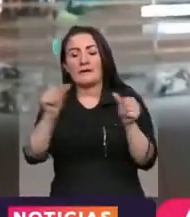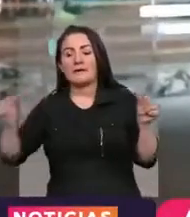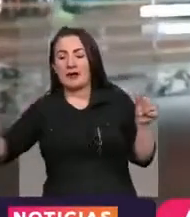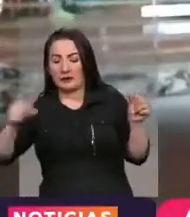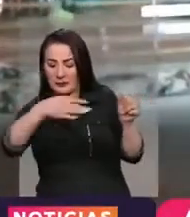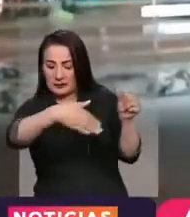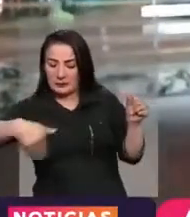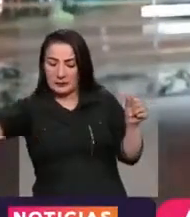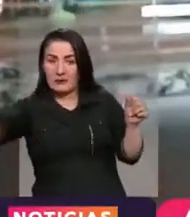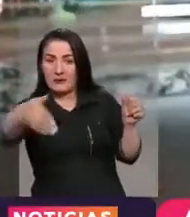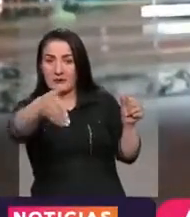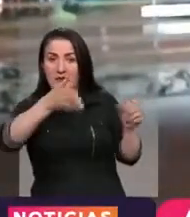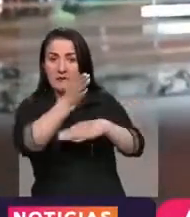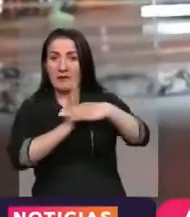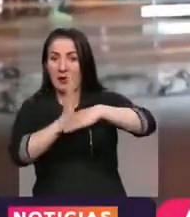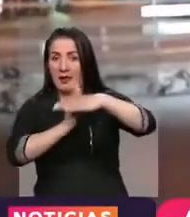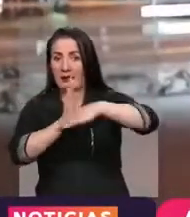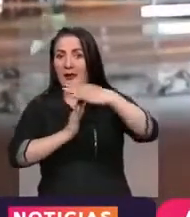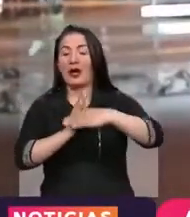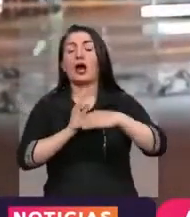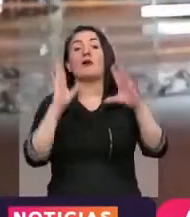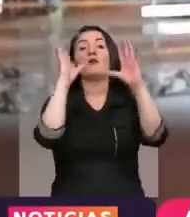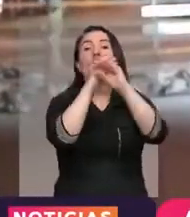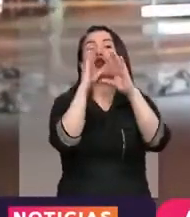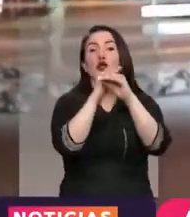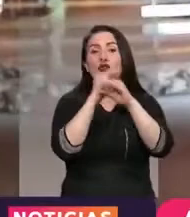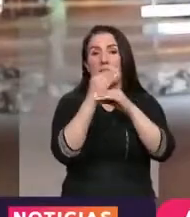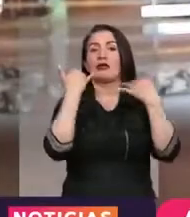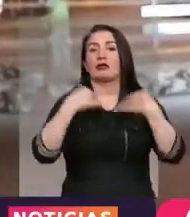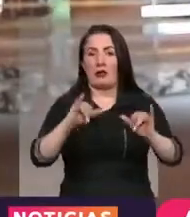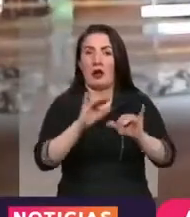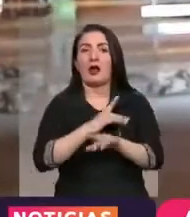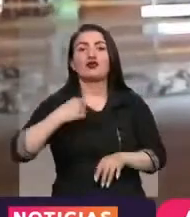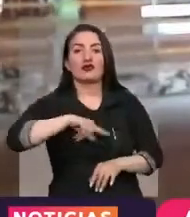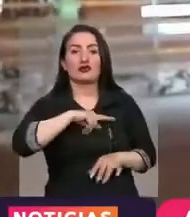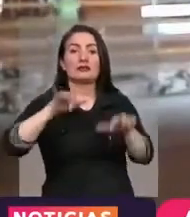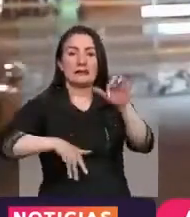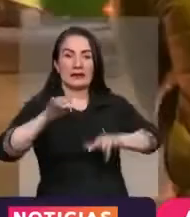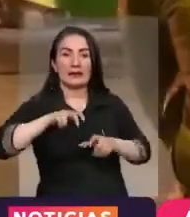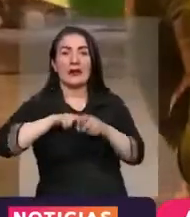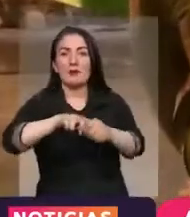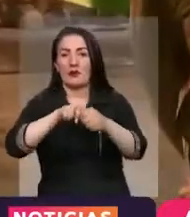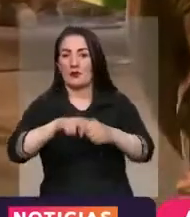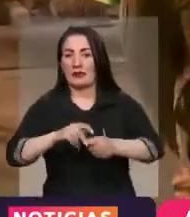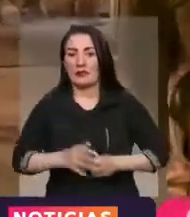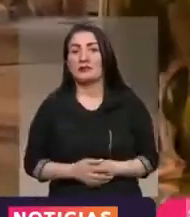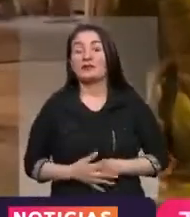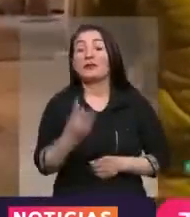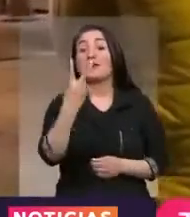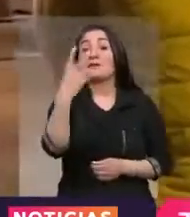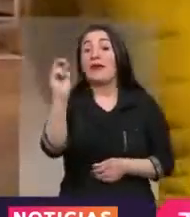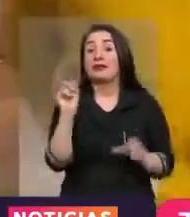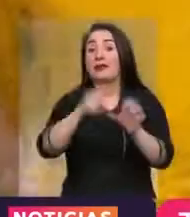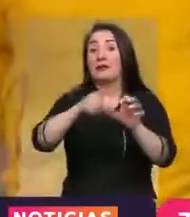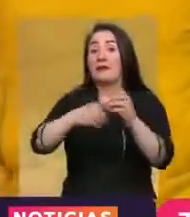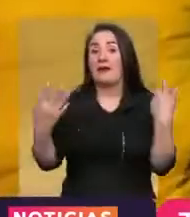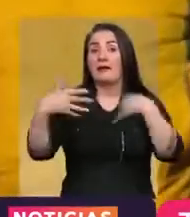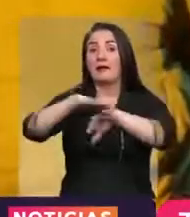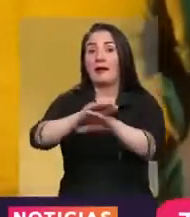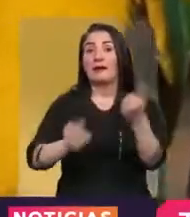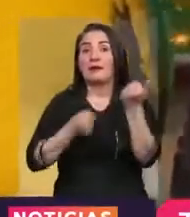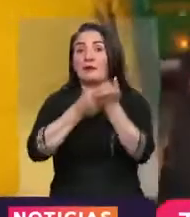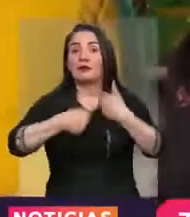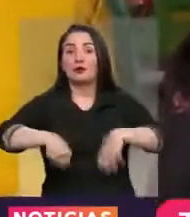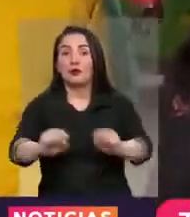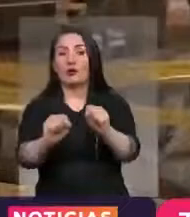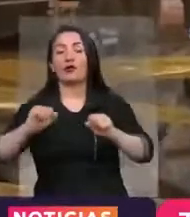media calzada, en horario nocturno, porque es el horario que nos permite la Secretaría de Movilidad. 20 integrantes de la Red de Apoyo de